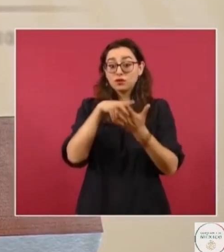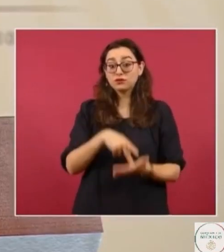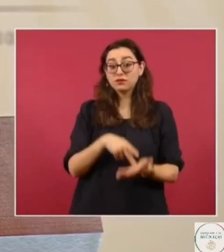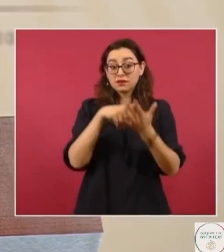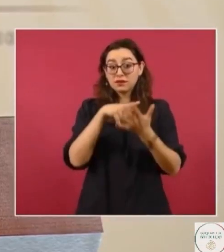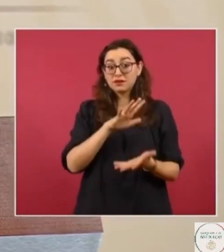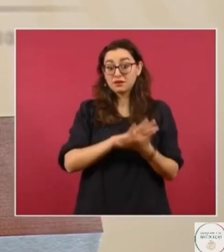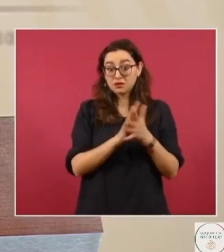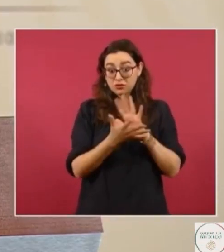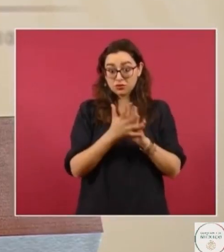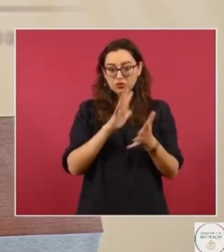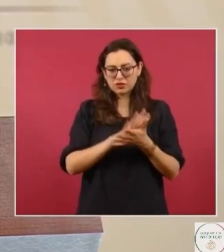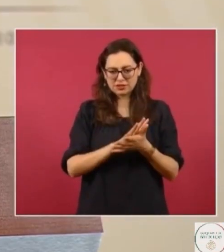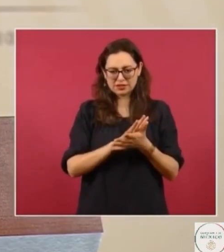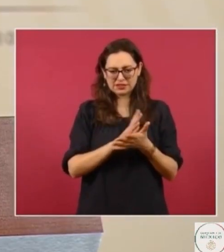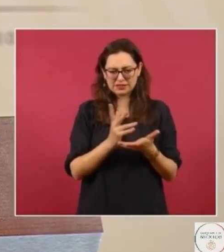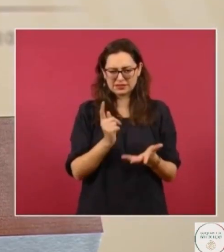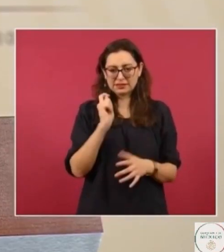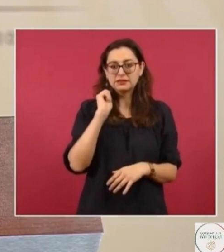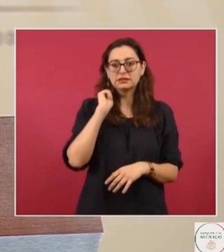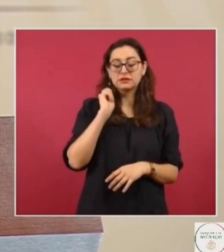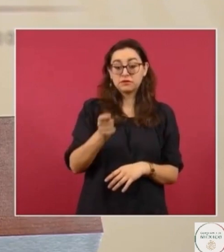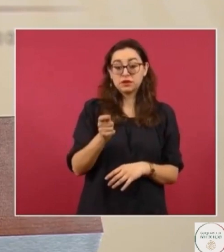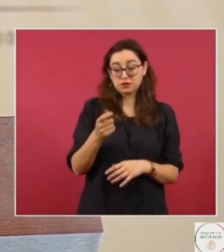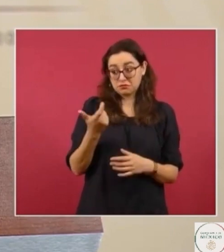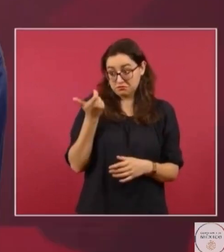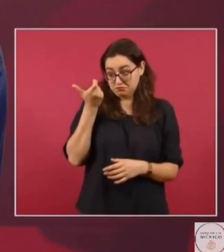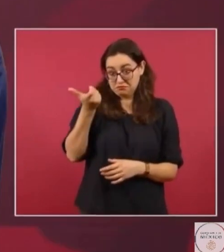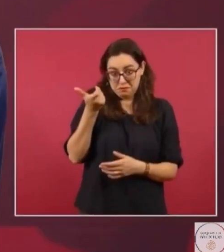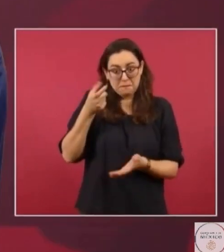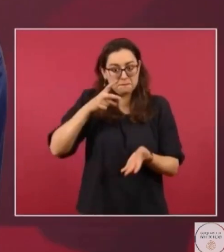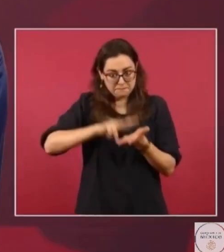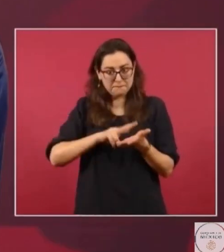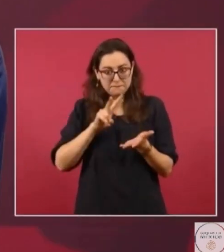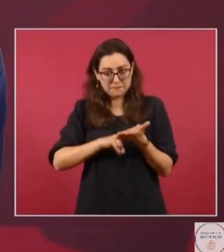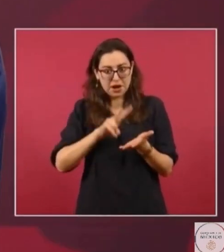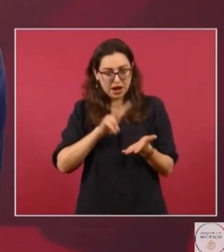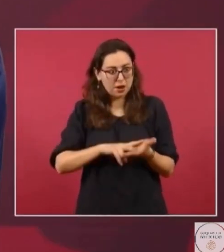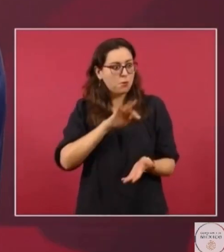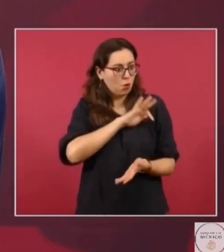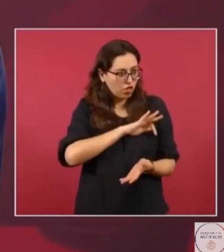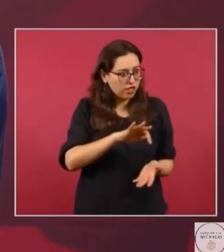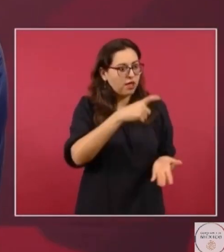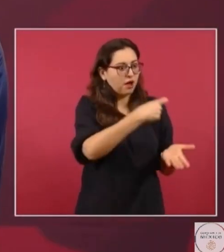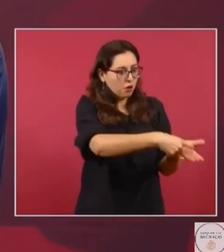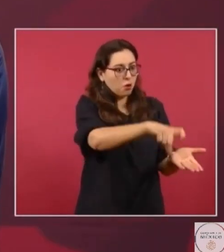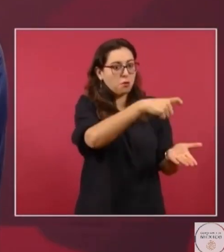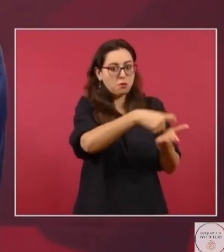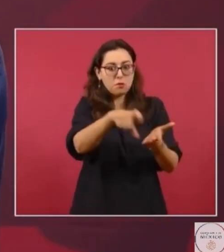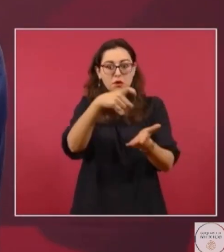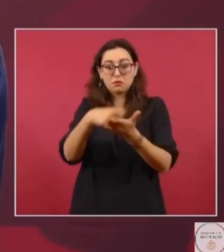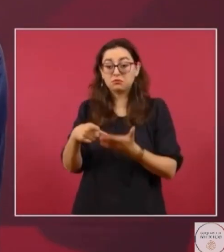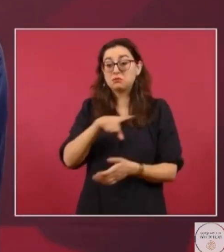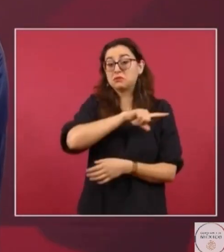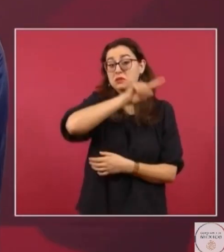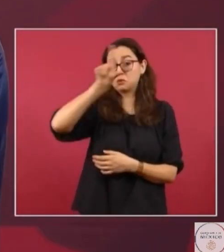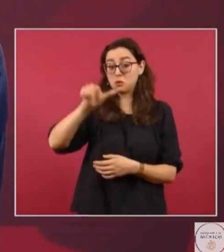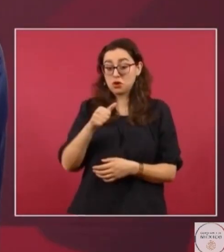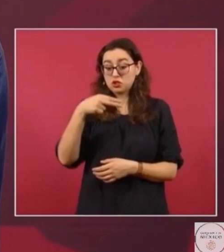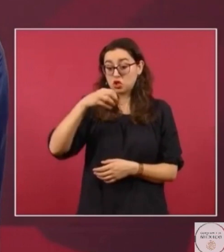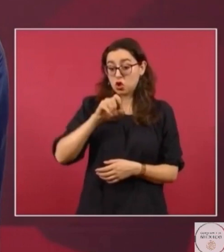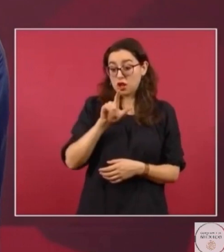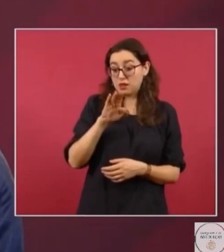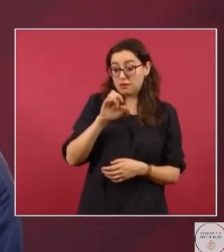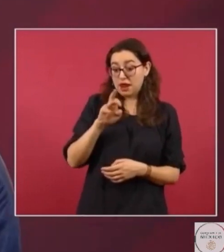Nada más para tener la idea de cómo se cayó el salario.